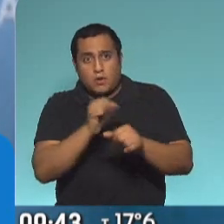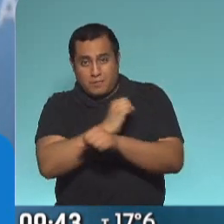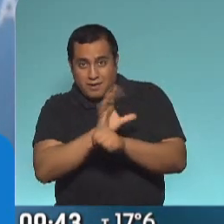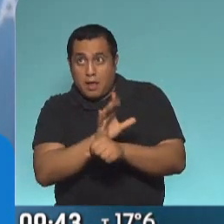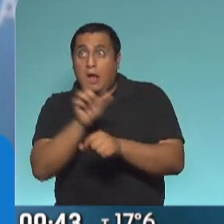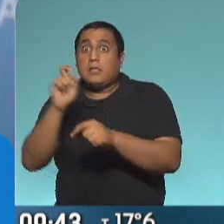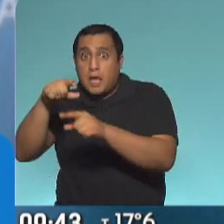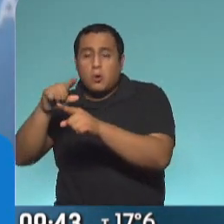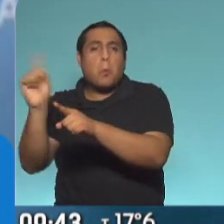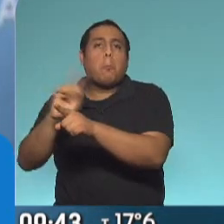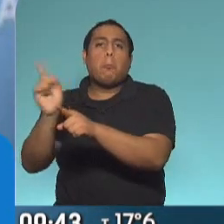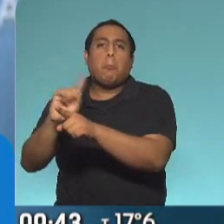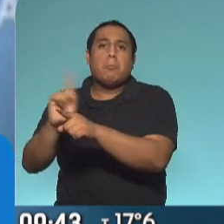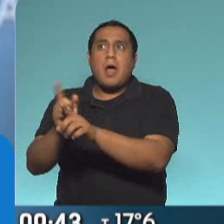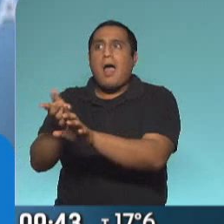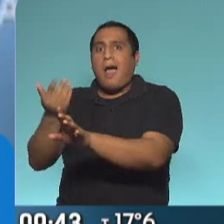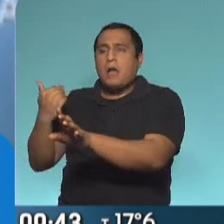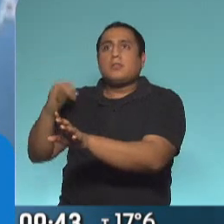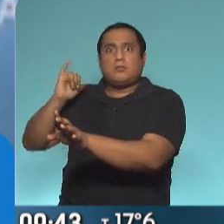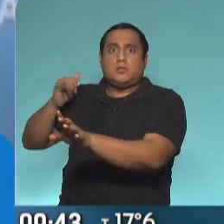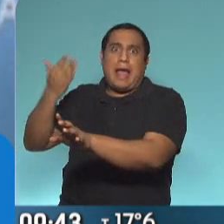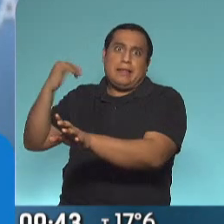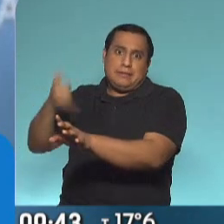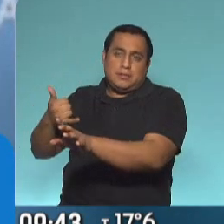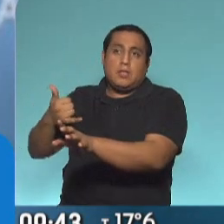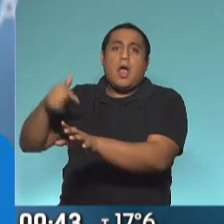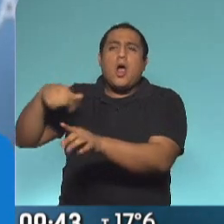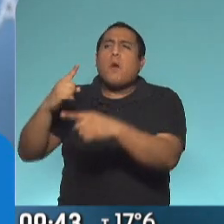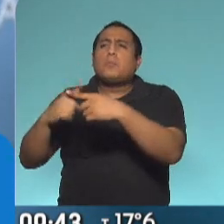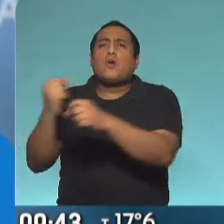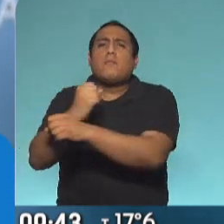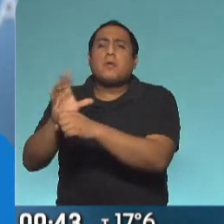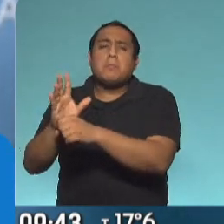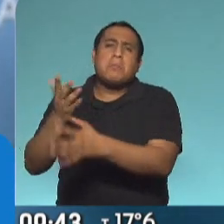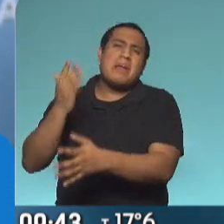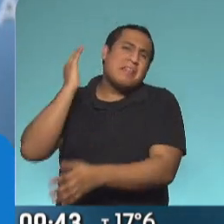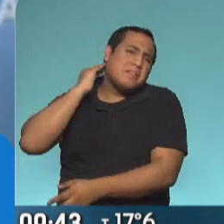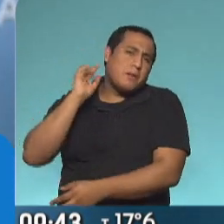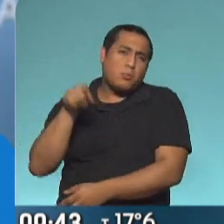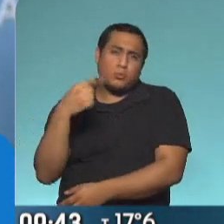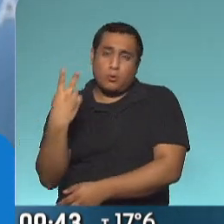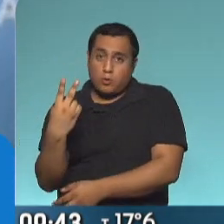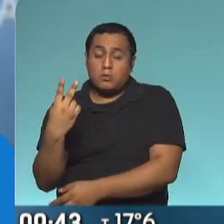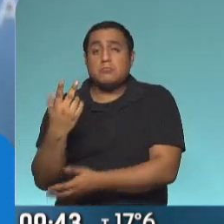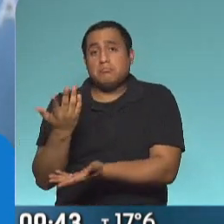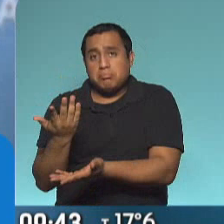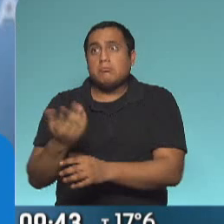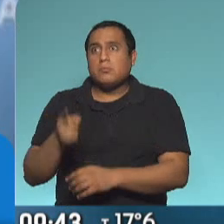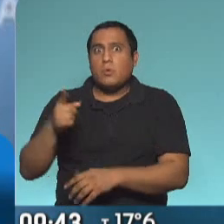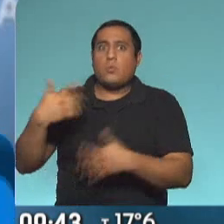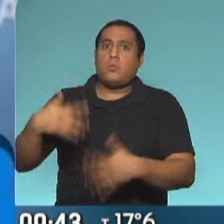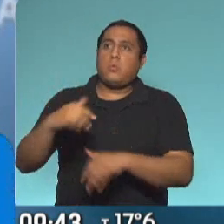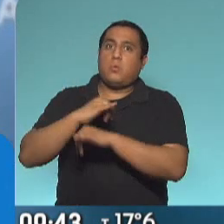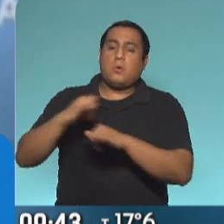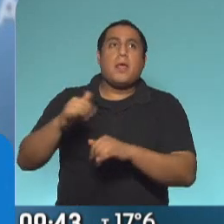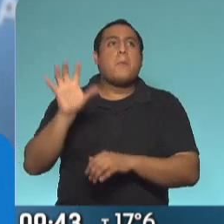y estuvo durante mucho tiempo en esta situación su porcentaje de positividad en el día de ayer fue 16.2 así que un mensaje de aliento